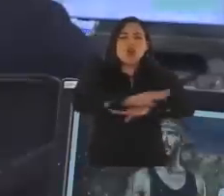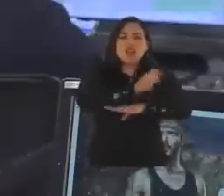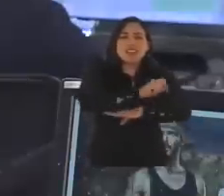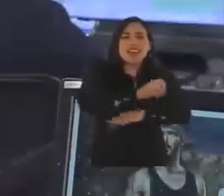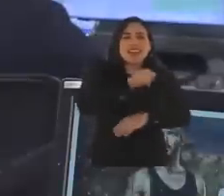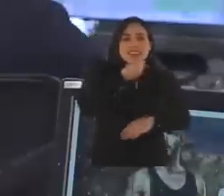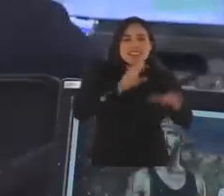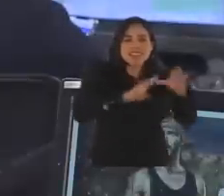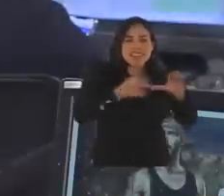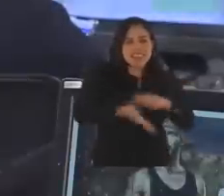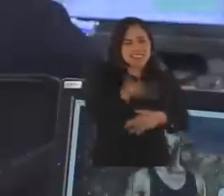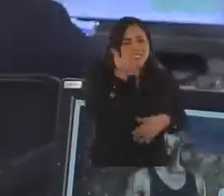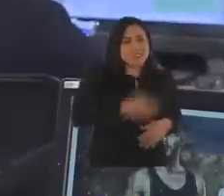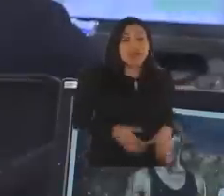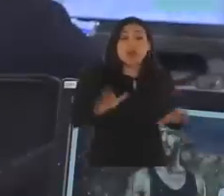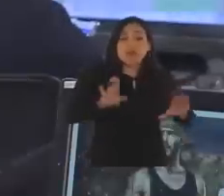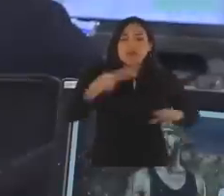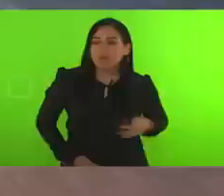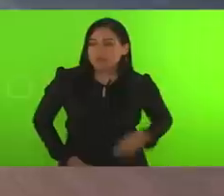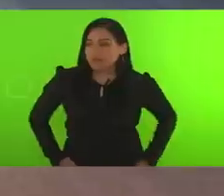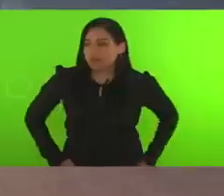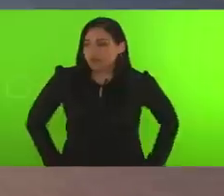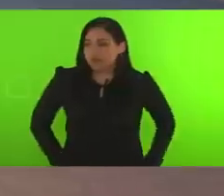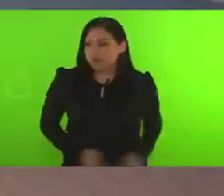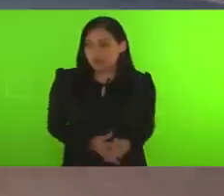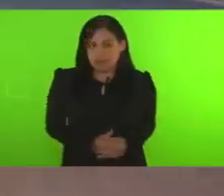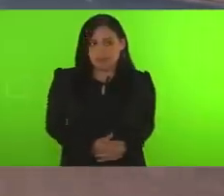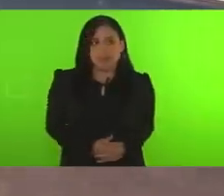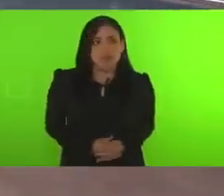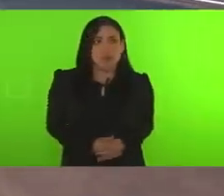Noticias RCN.com. Pausa y ya volvemos.